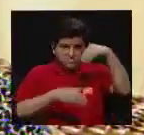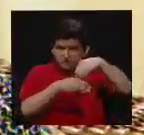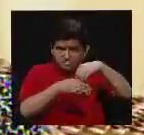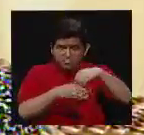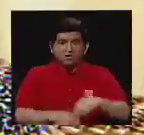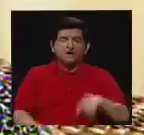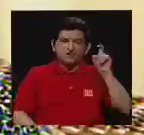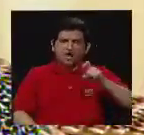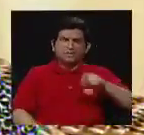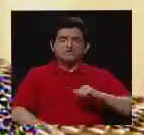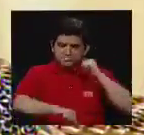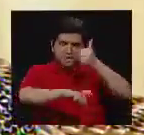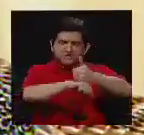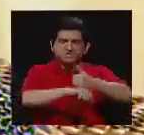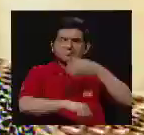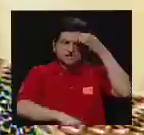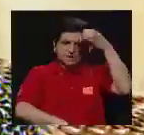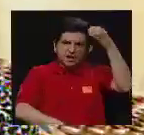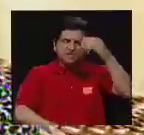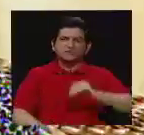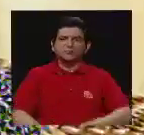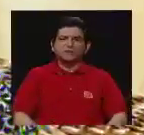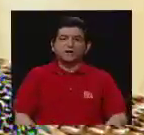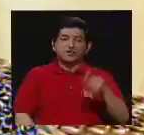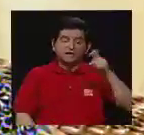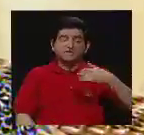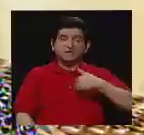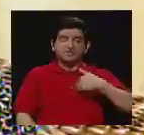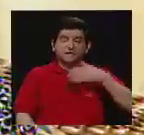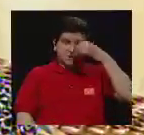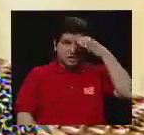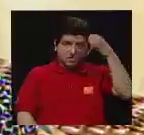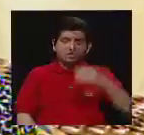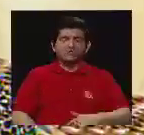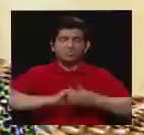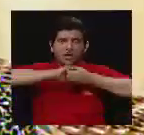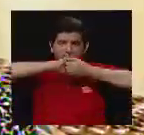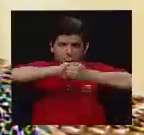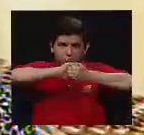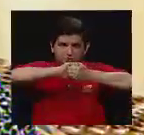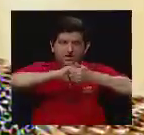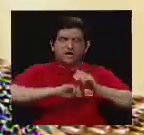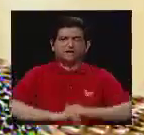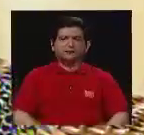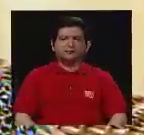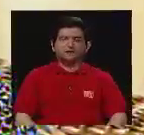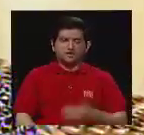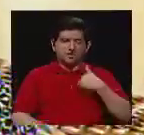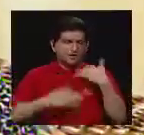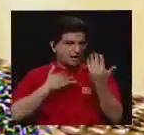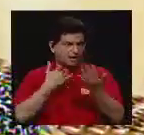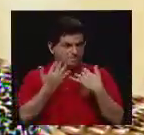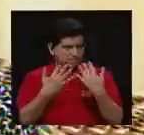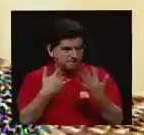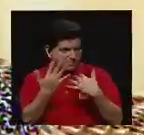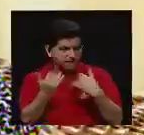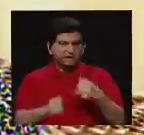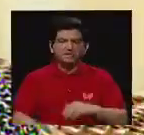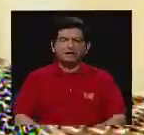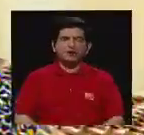estuviera, hay que ponerlo en la base misma de la cultura, porque necesitamos una cultura solidaria,